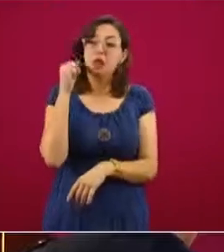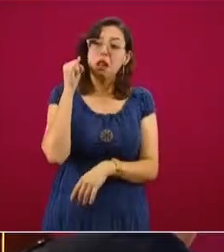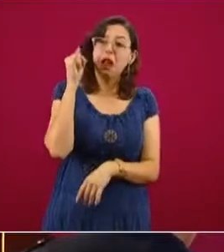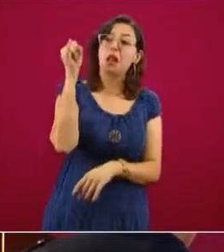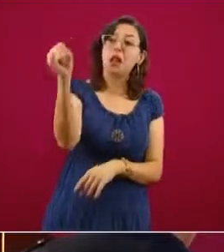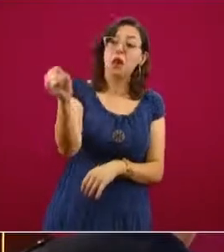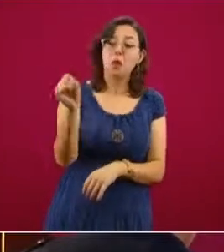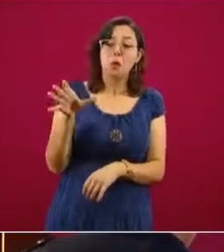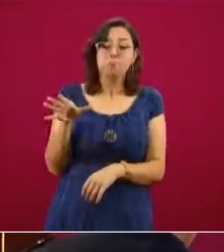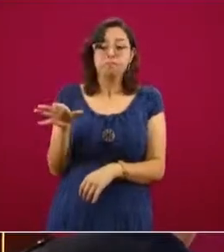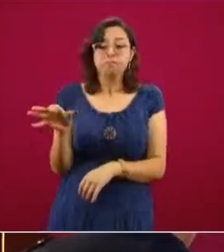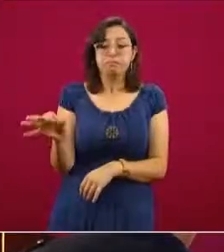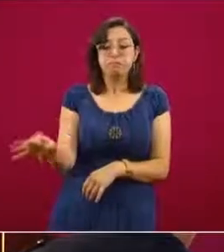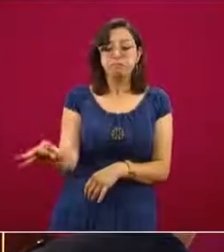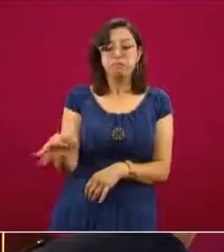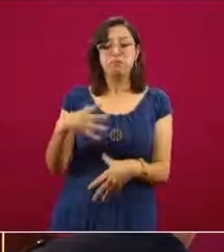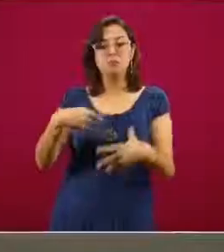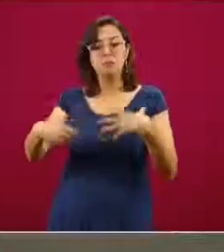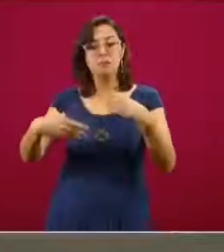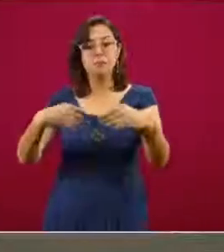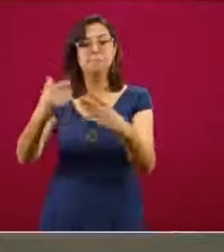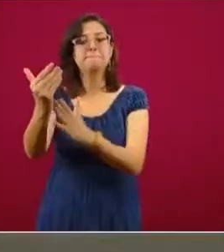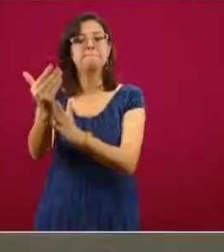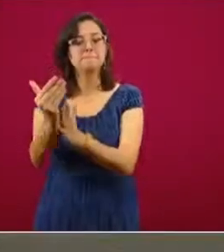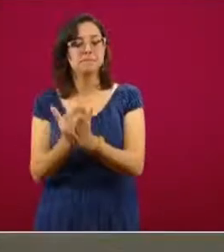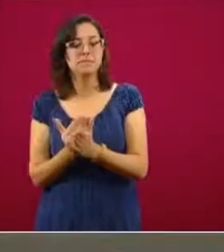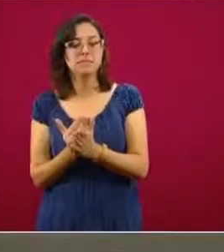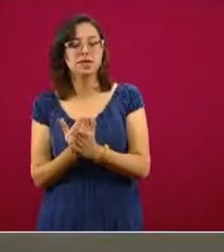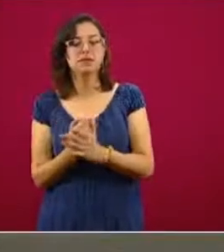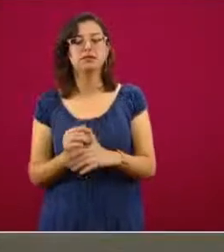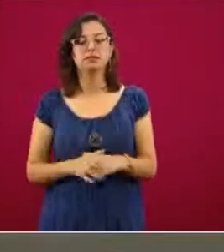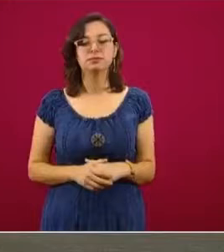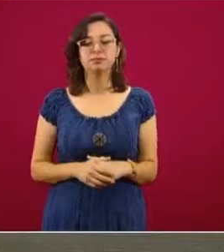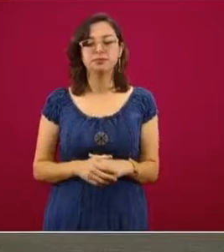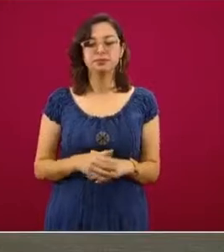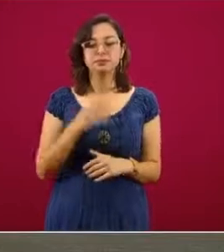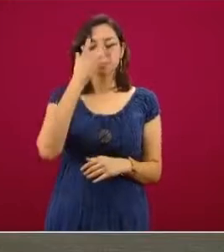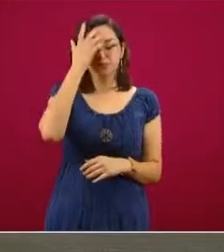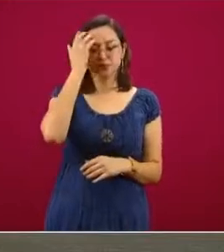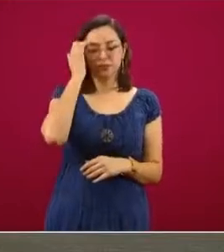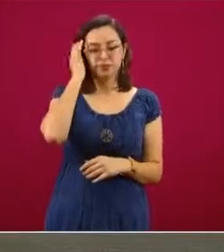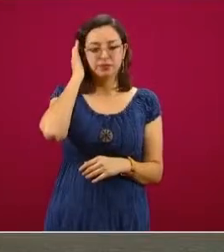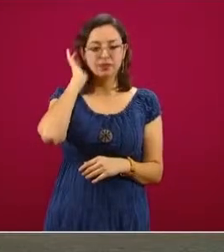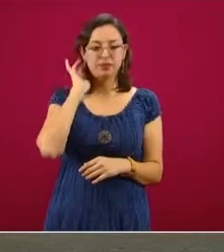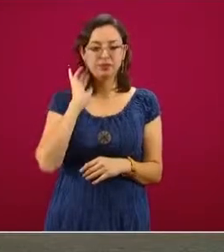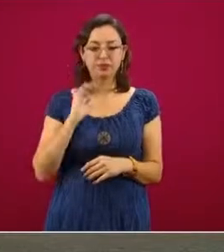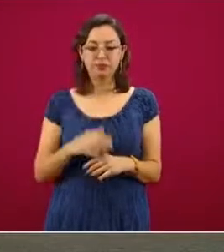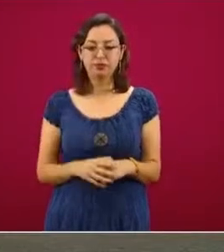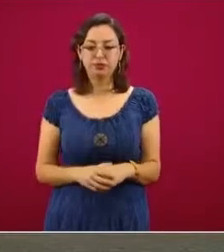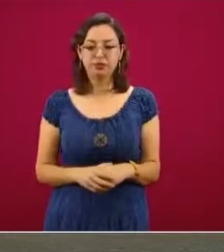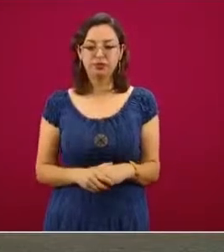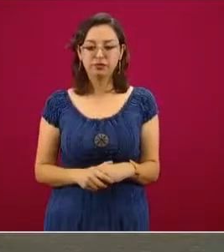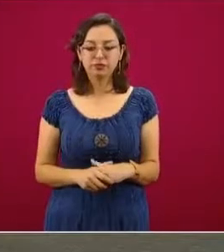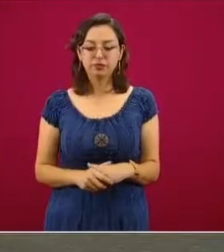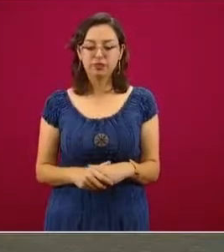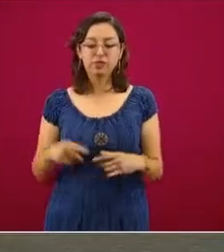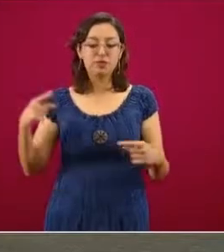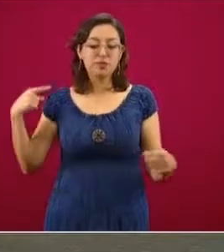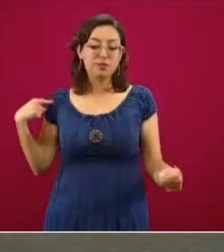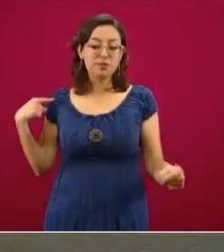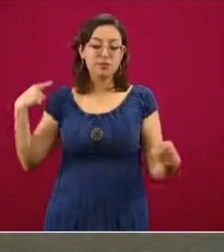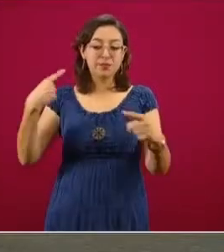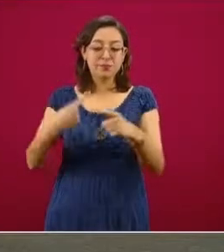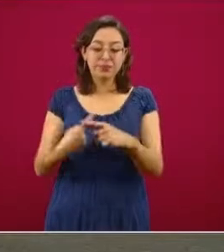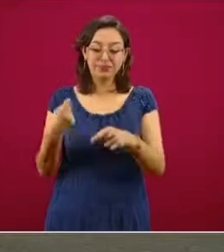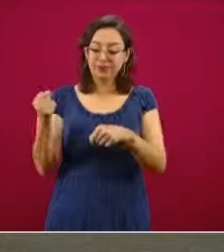hay menor intensidad de transmisión. Como le hemos dado seguimiento a lo largo de varias semanas,